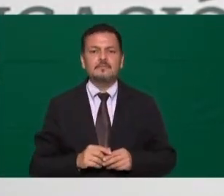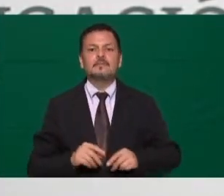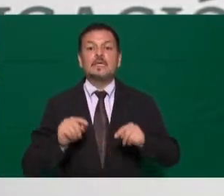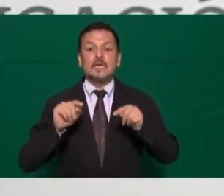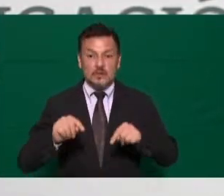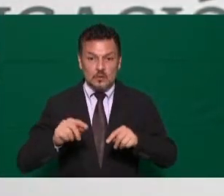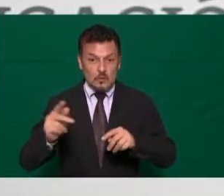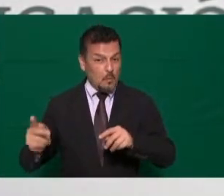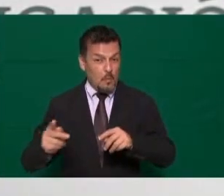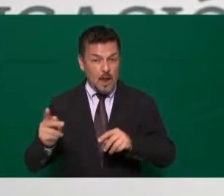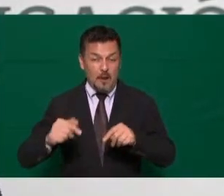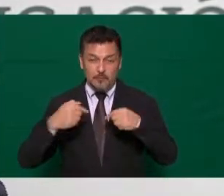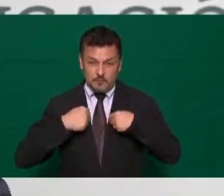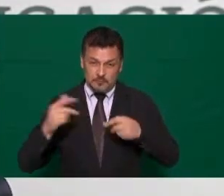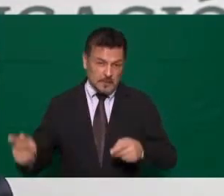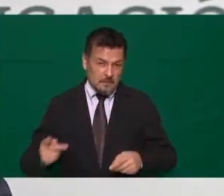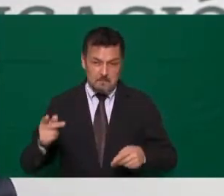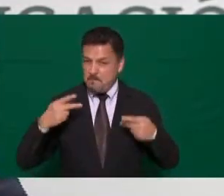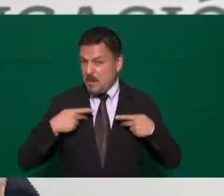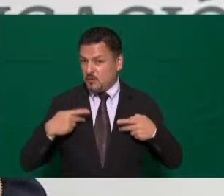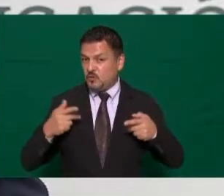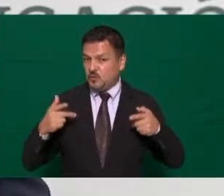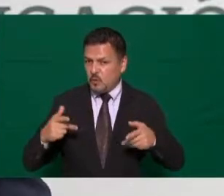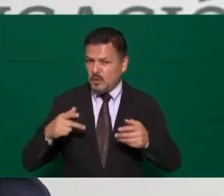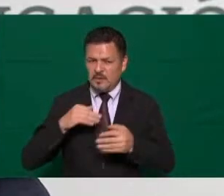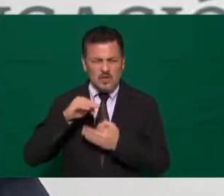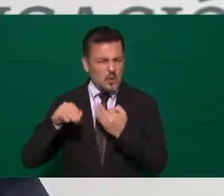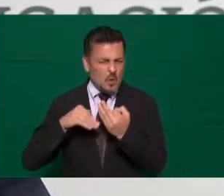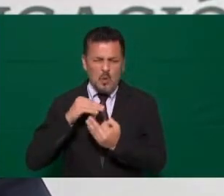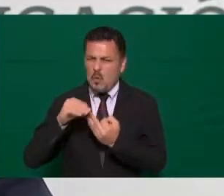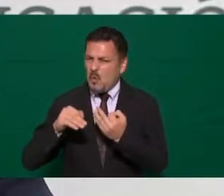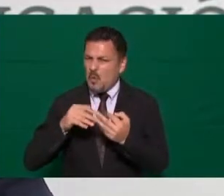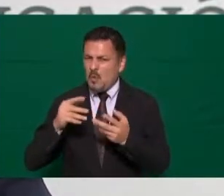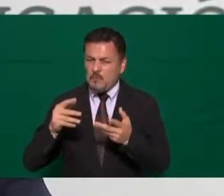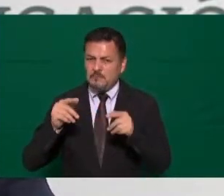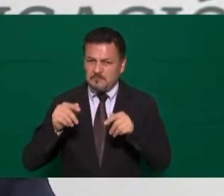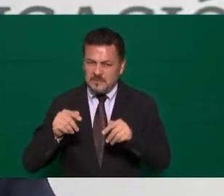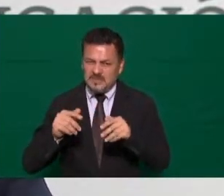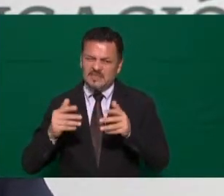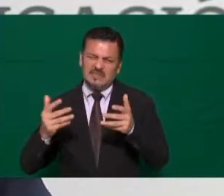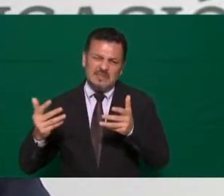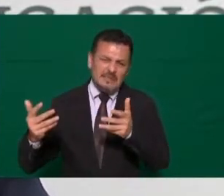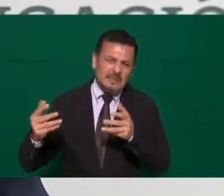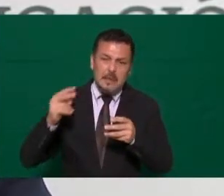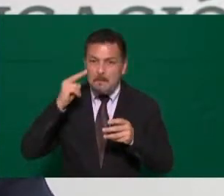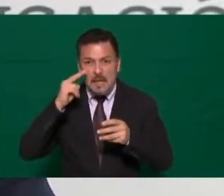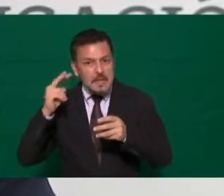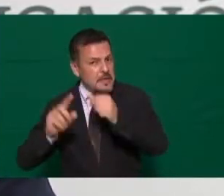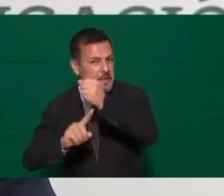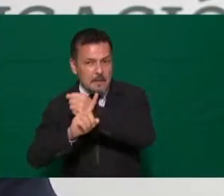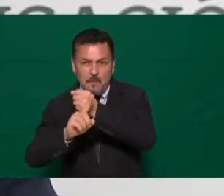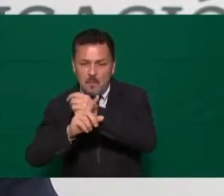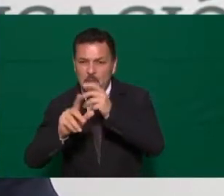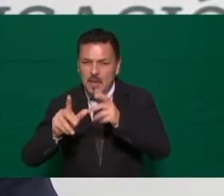Nuestro pueblo, a pesar de todo, a pesar de que han querido